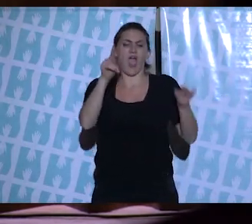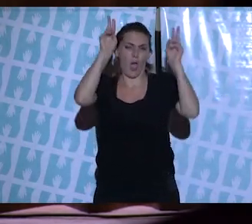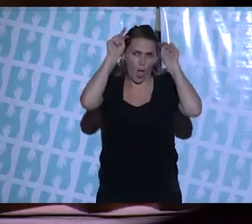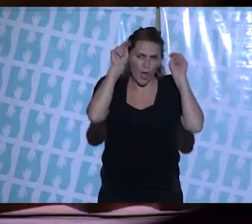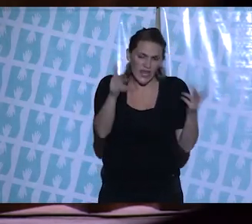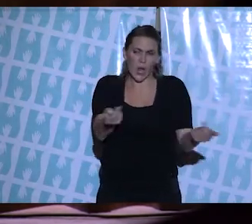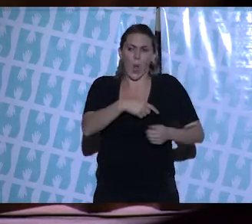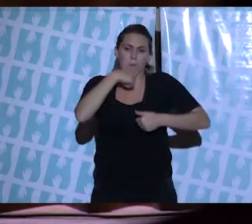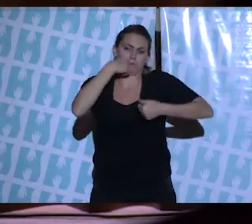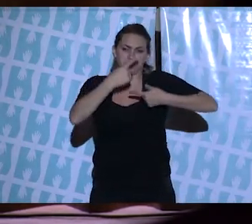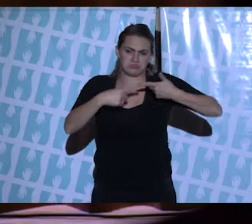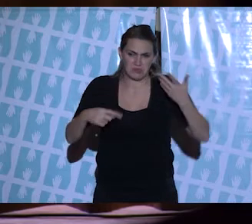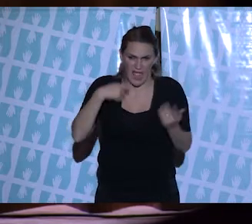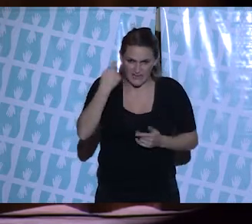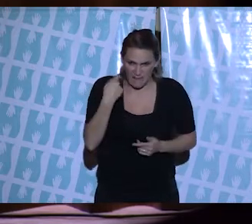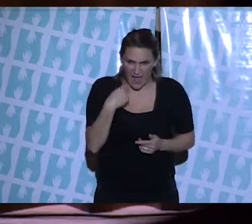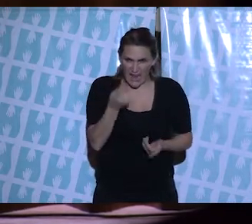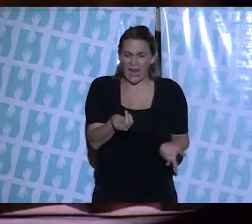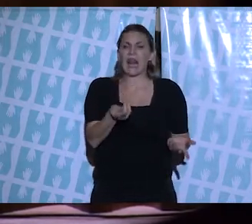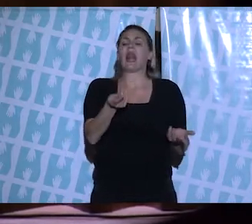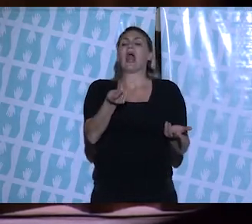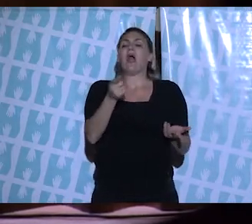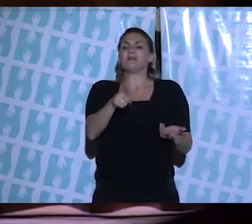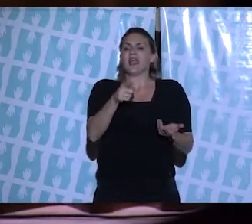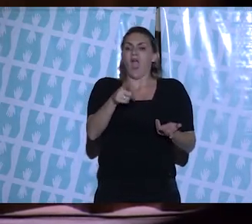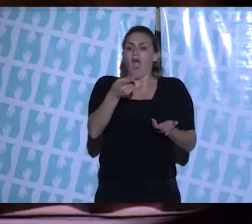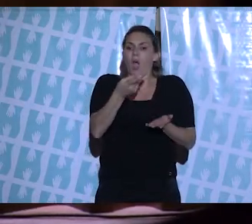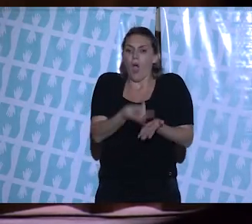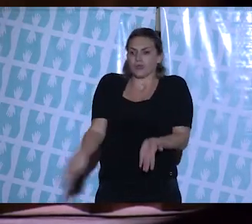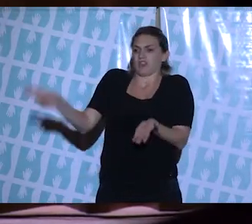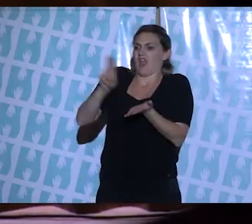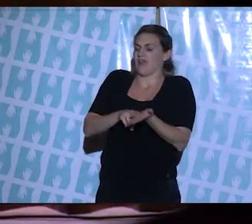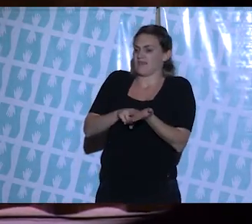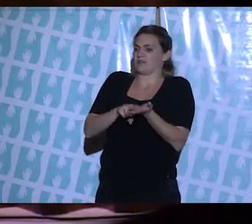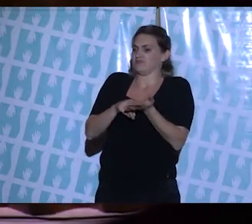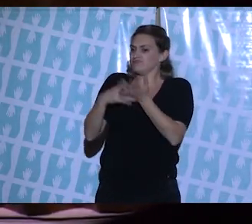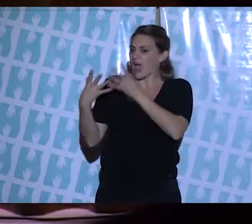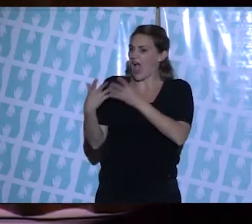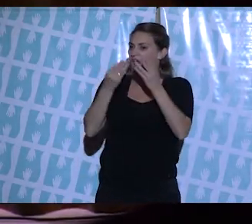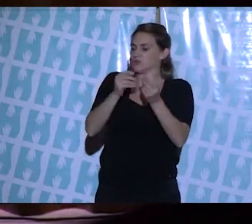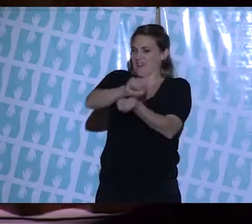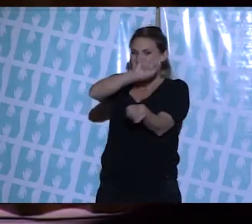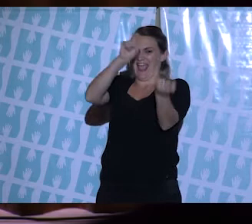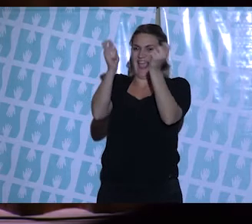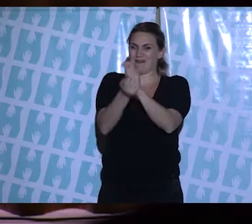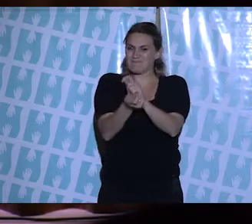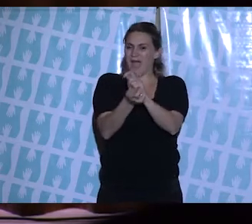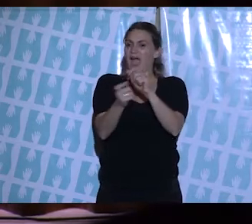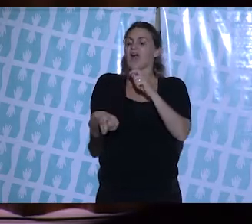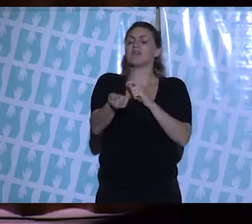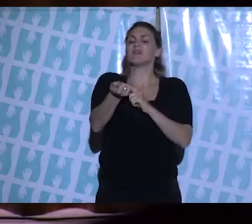o a ratones, que reponga la dopamina? Y resulta que la levodopa es